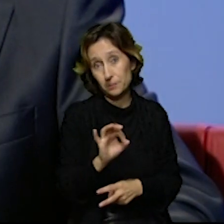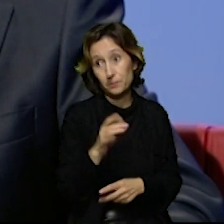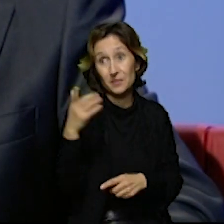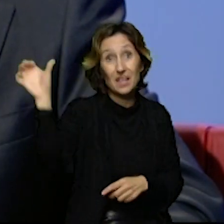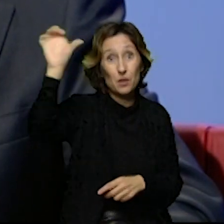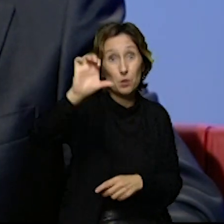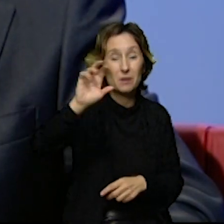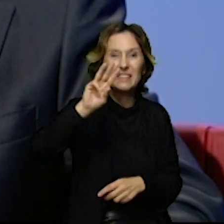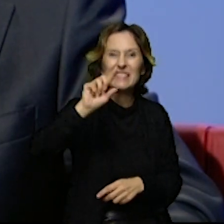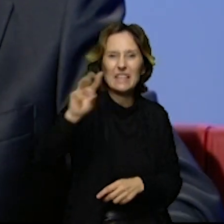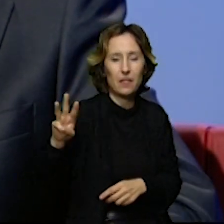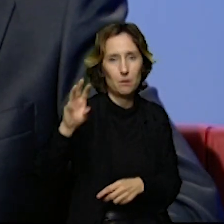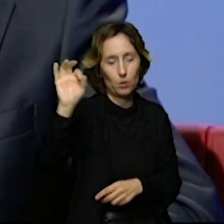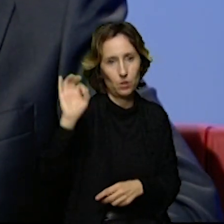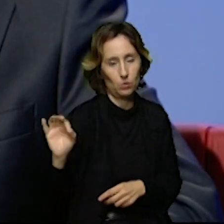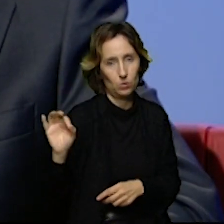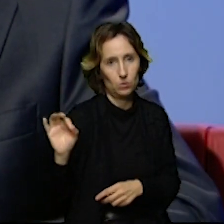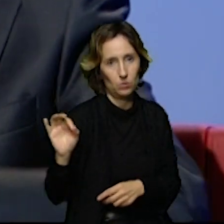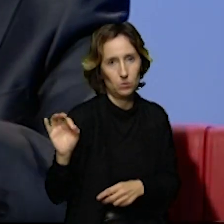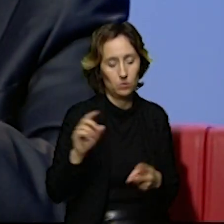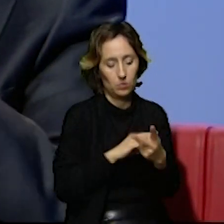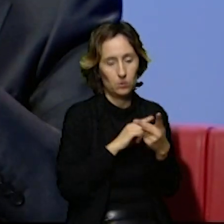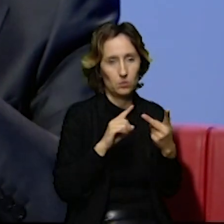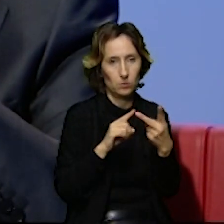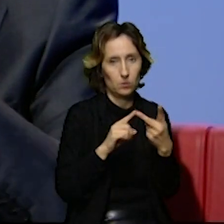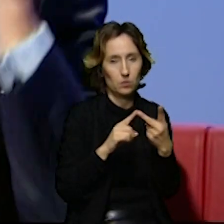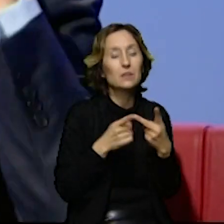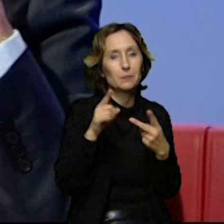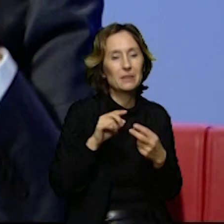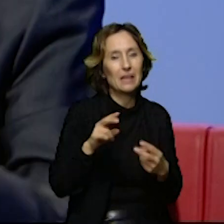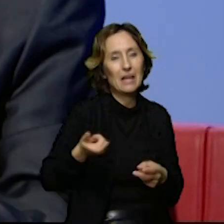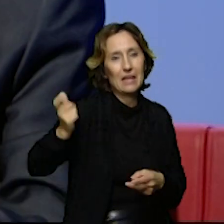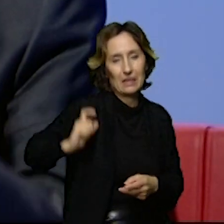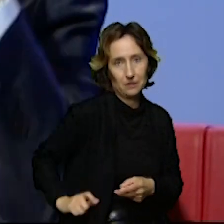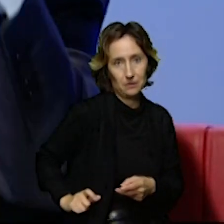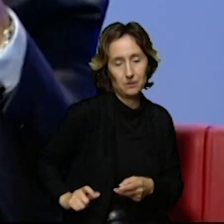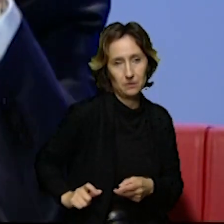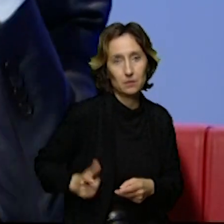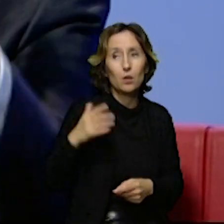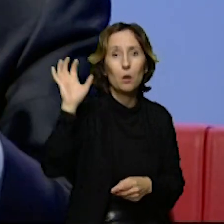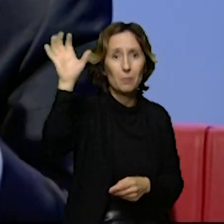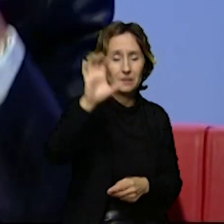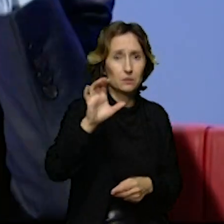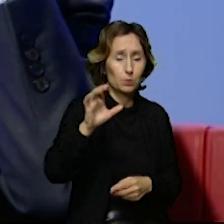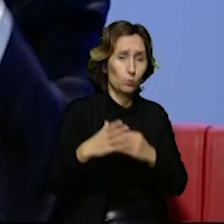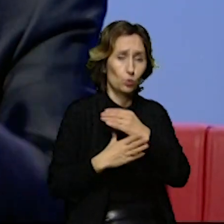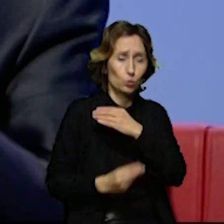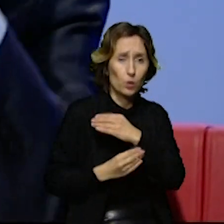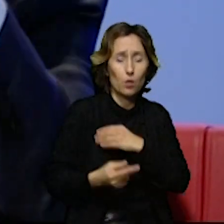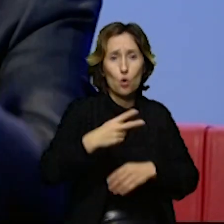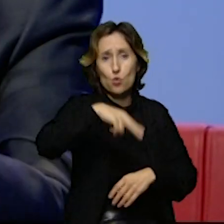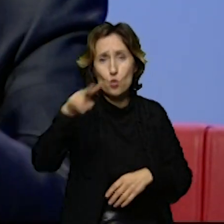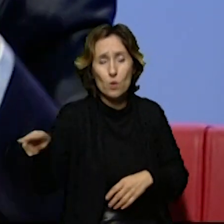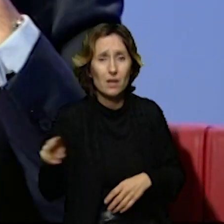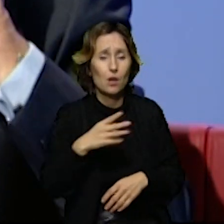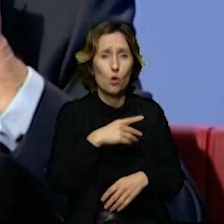Unión Europea está en el 13%, y no estamos teniendo en cuenta los niveles de renta. No es lo mismo niveles de renta de países como Suecia o Noruega